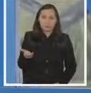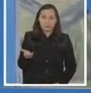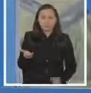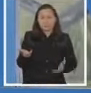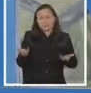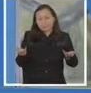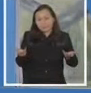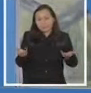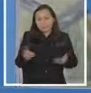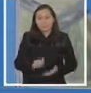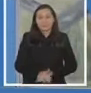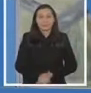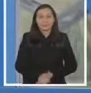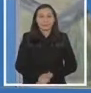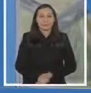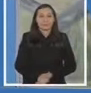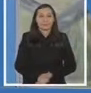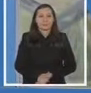Bueno,